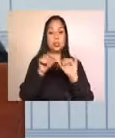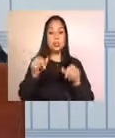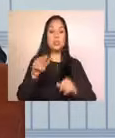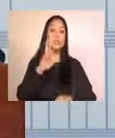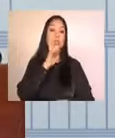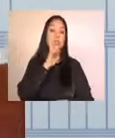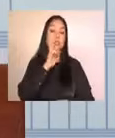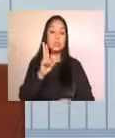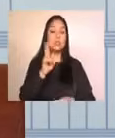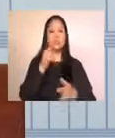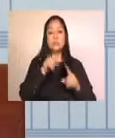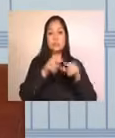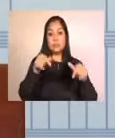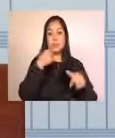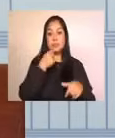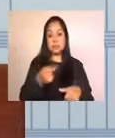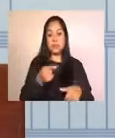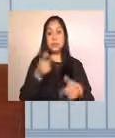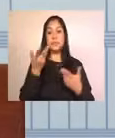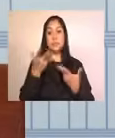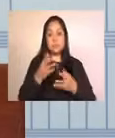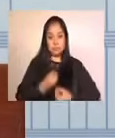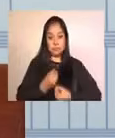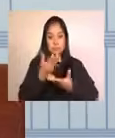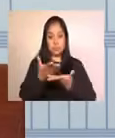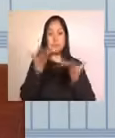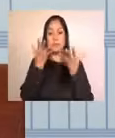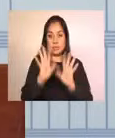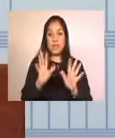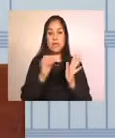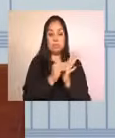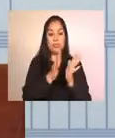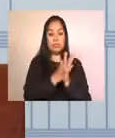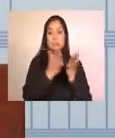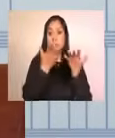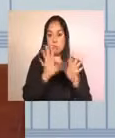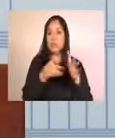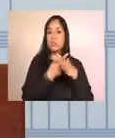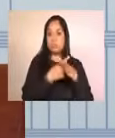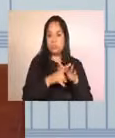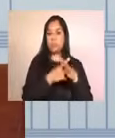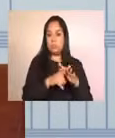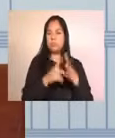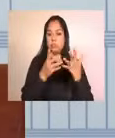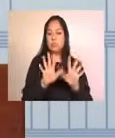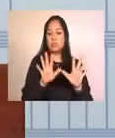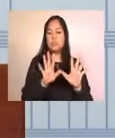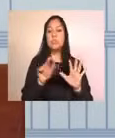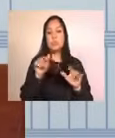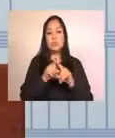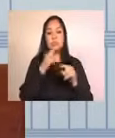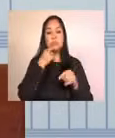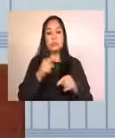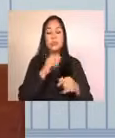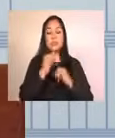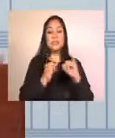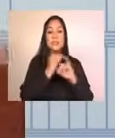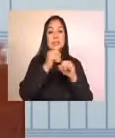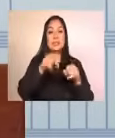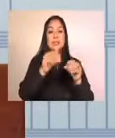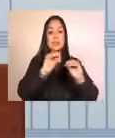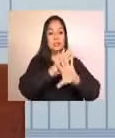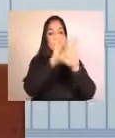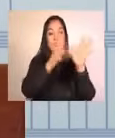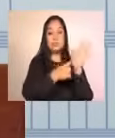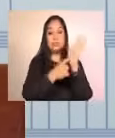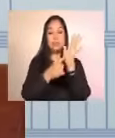Pública, compartirles de que ya ha empezado a implementar algunas de las medidas. Los portales de transparencia han